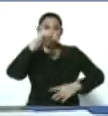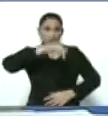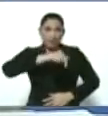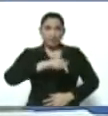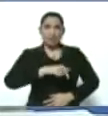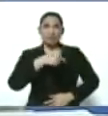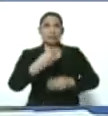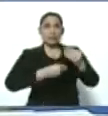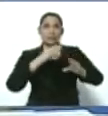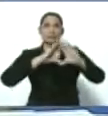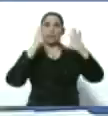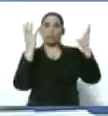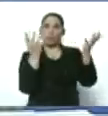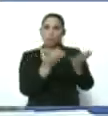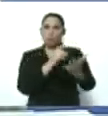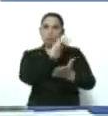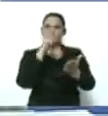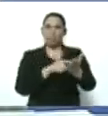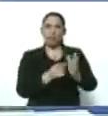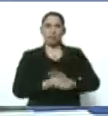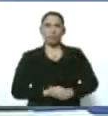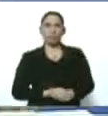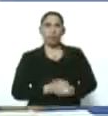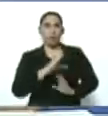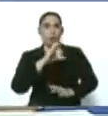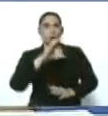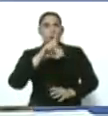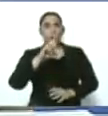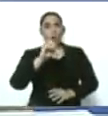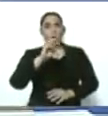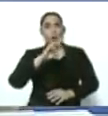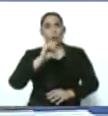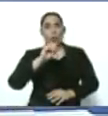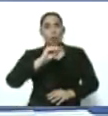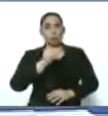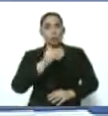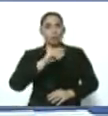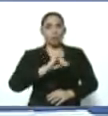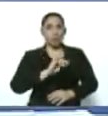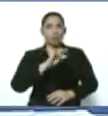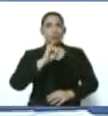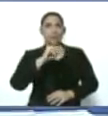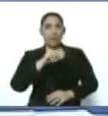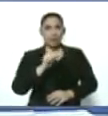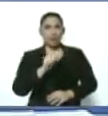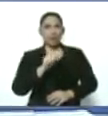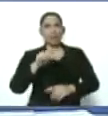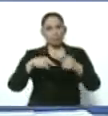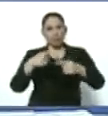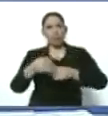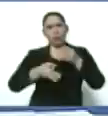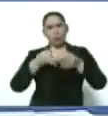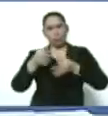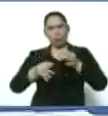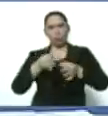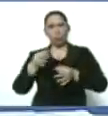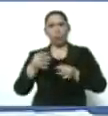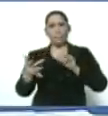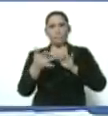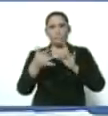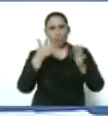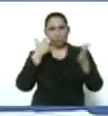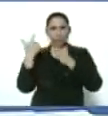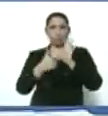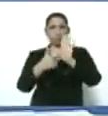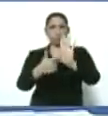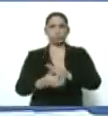mundo entero. Y se está aplicando en el mundo entero. Si tú me permites, después continúa explicando estos temas, vamos a hacer un pase para mostrarlo.